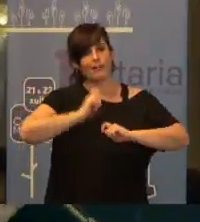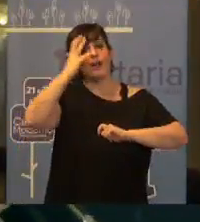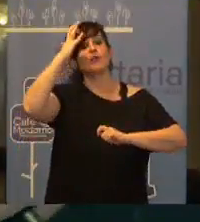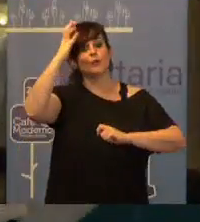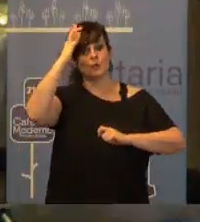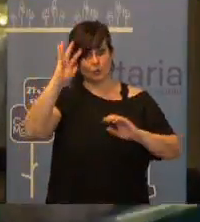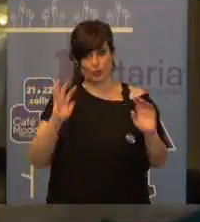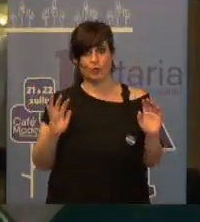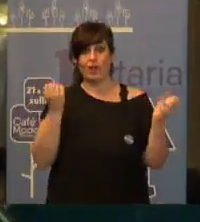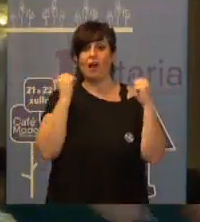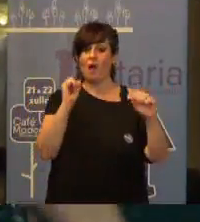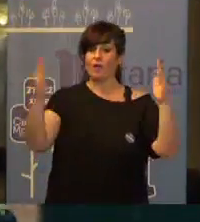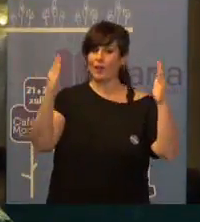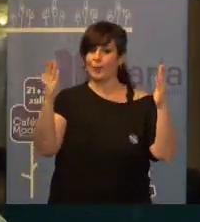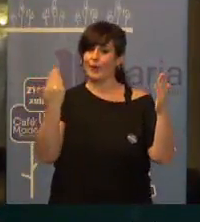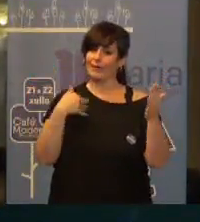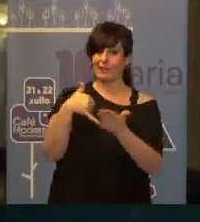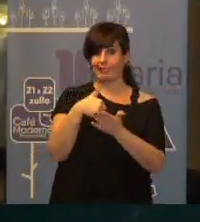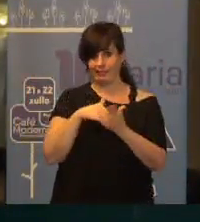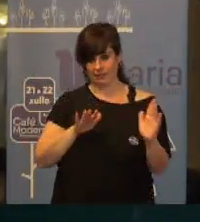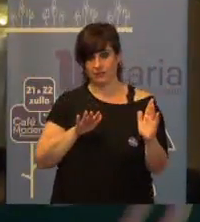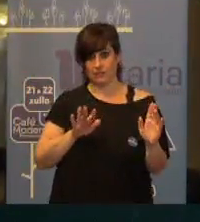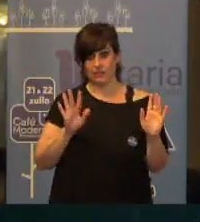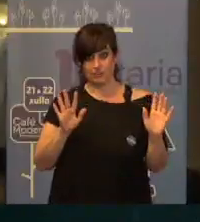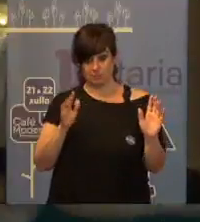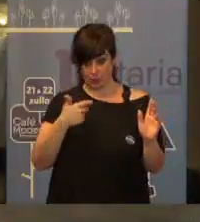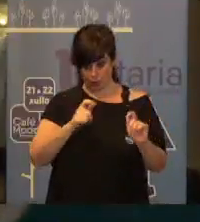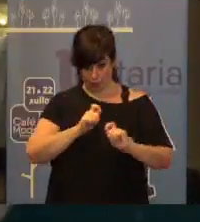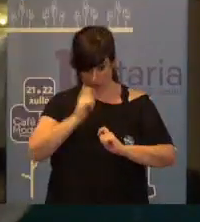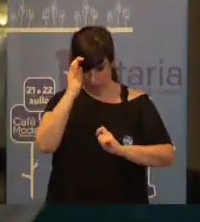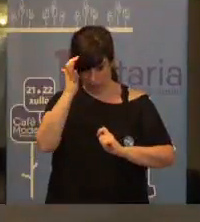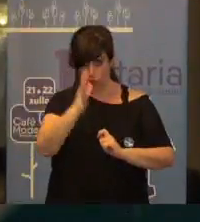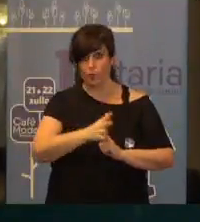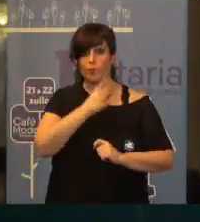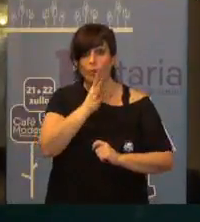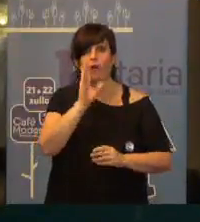estaba nun momento tal. E por que ilusionou? Porque estaba outra vez a